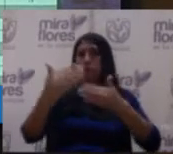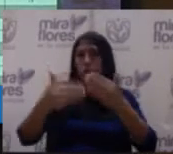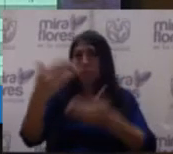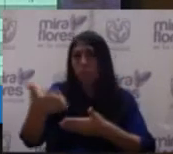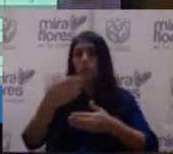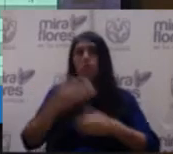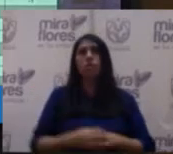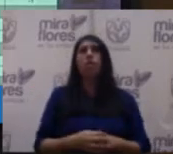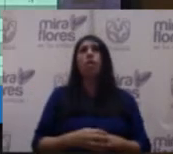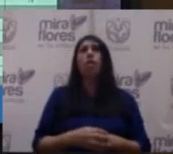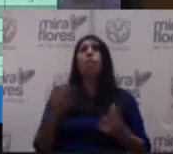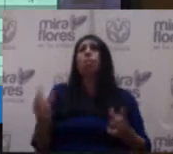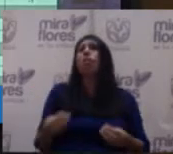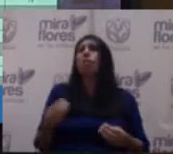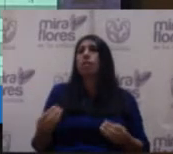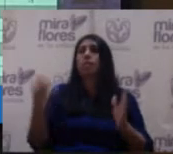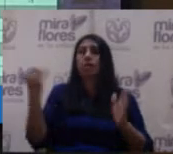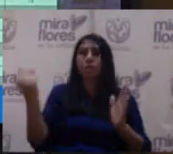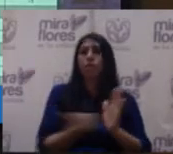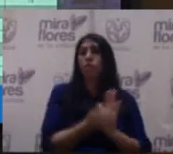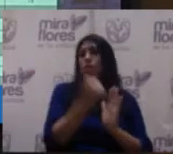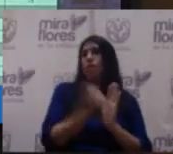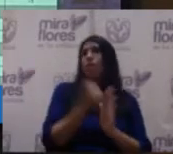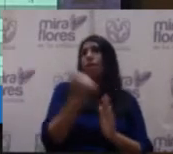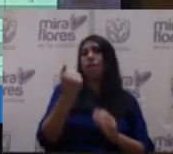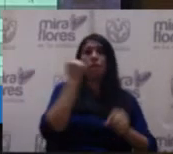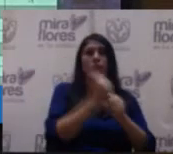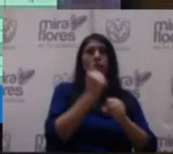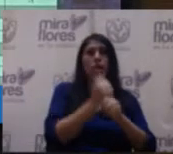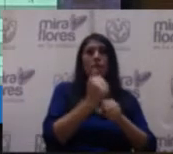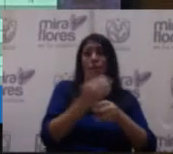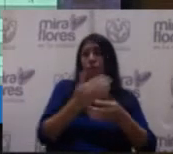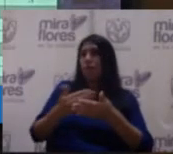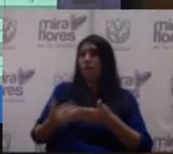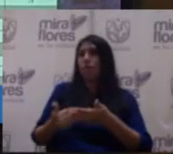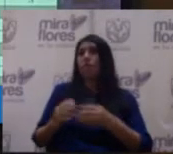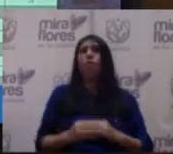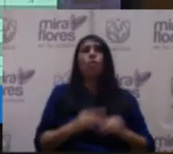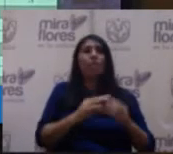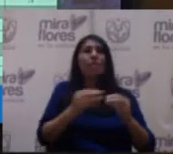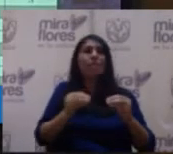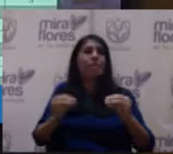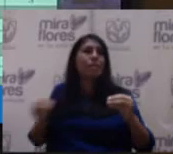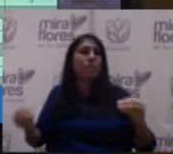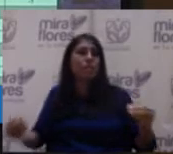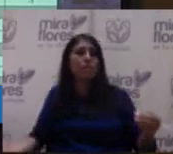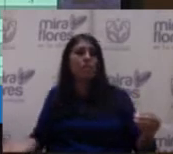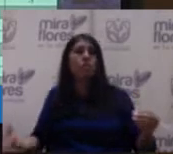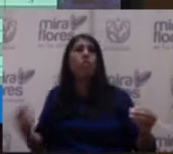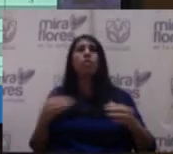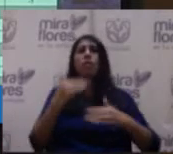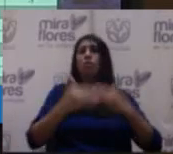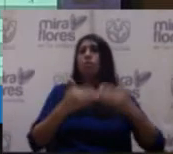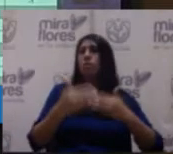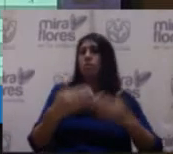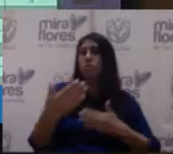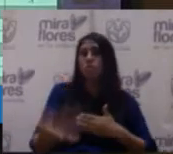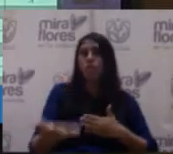es conformidad de obra anticipada, una desagregación de lo que son los procedimientos, algunos procedimientos